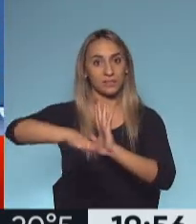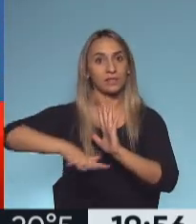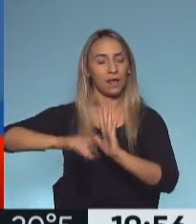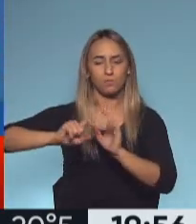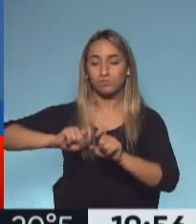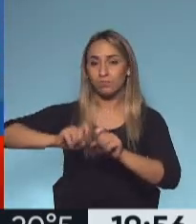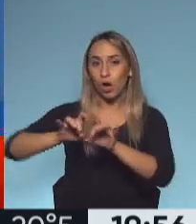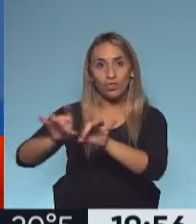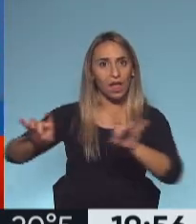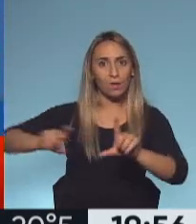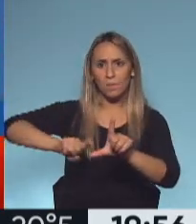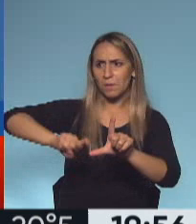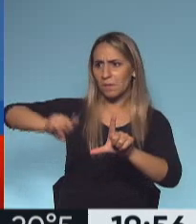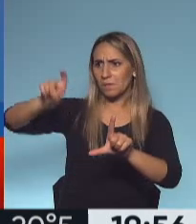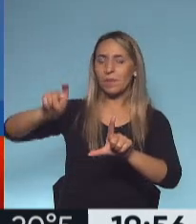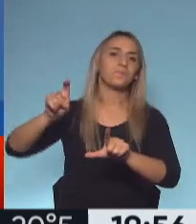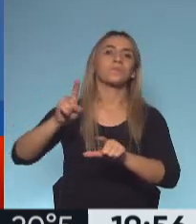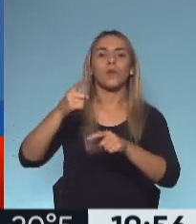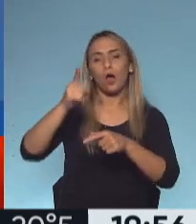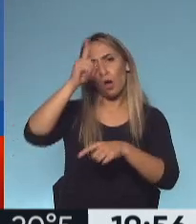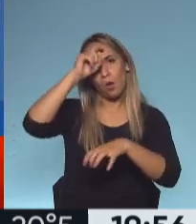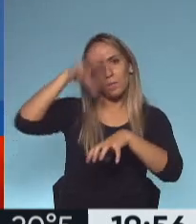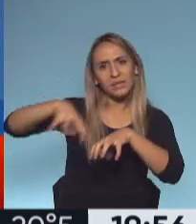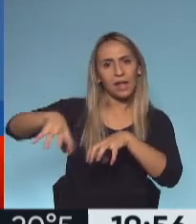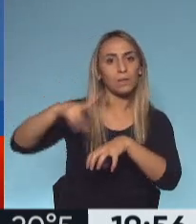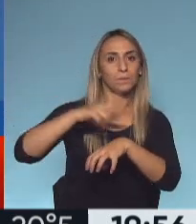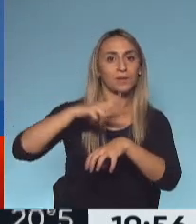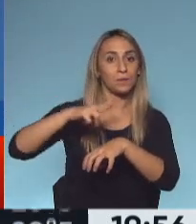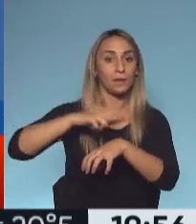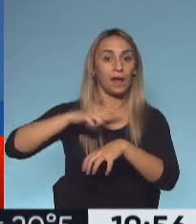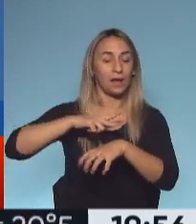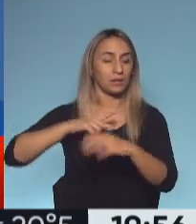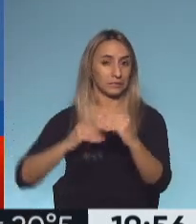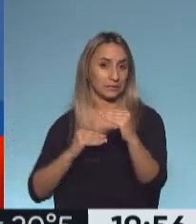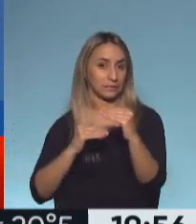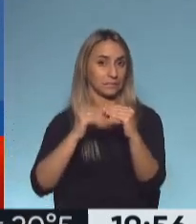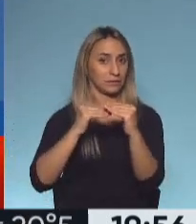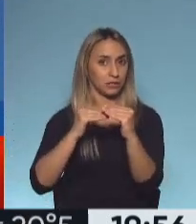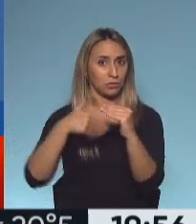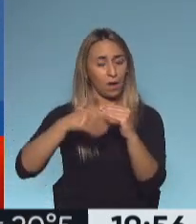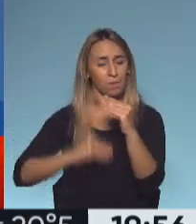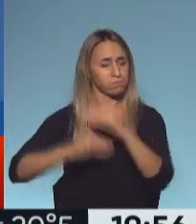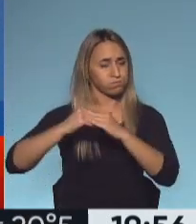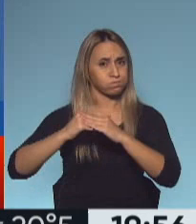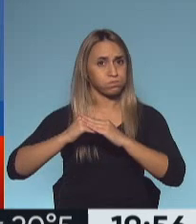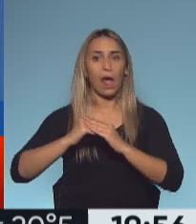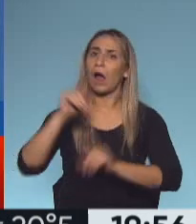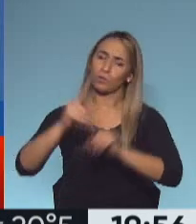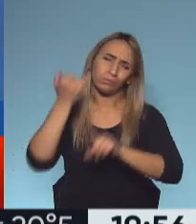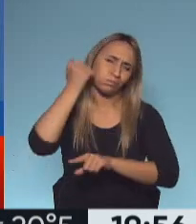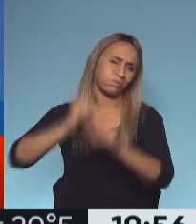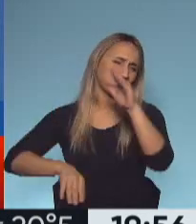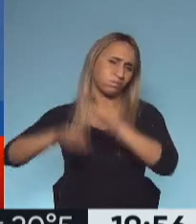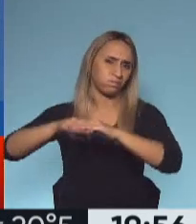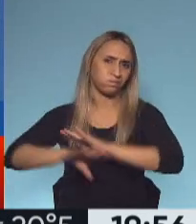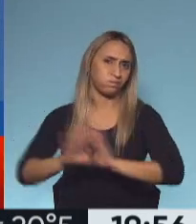con buena parte de los centros de salud privados al límite del colapso, o bien algunos incluso colapsados.